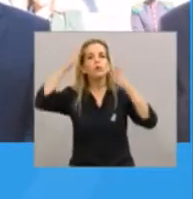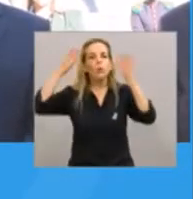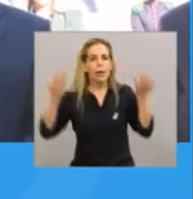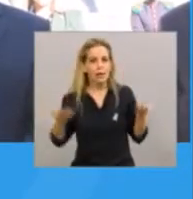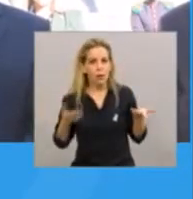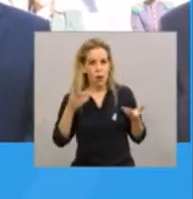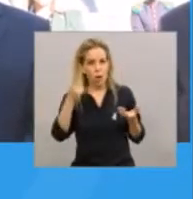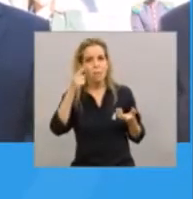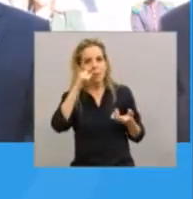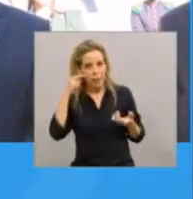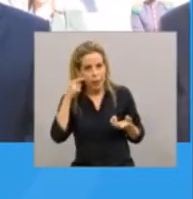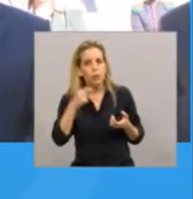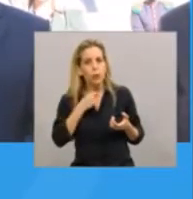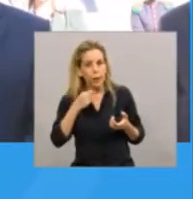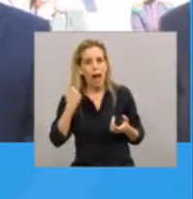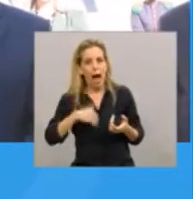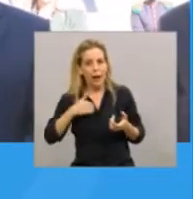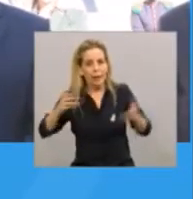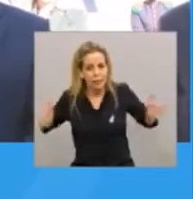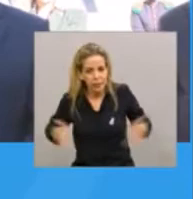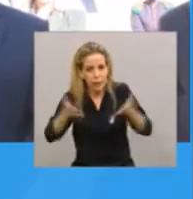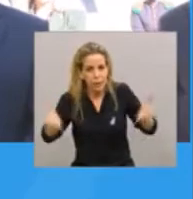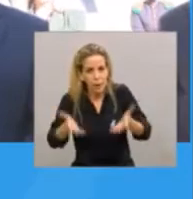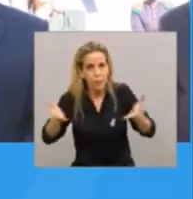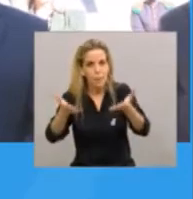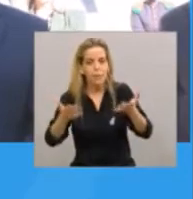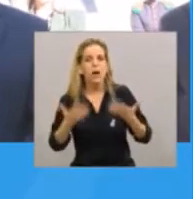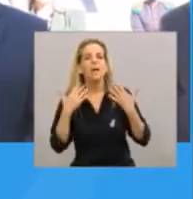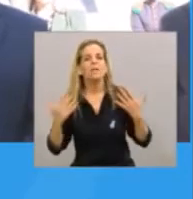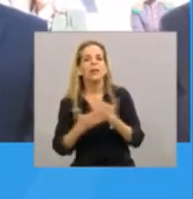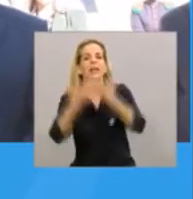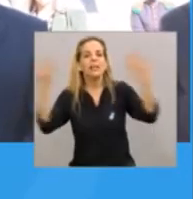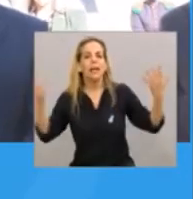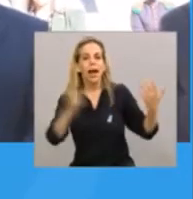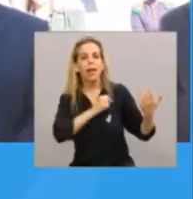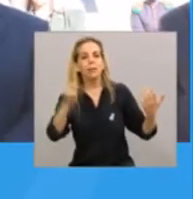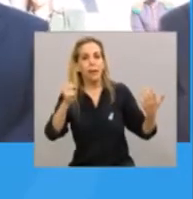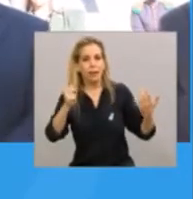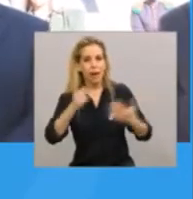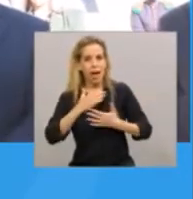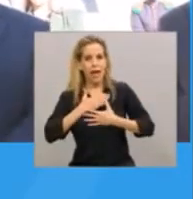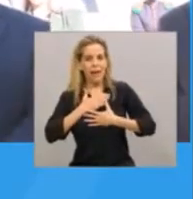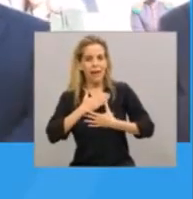poner a la argentina de pie feliz día de la patria querido presidente